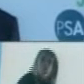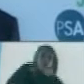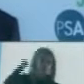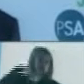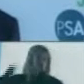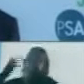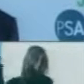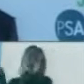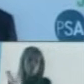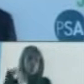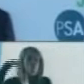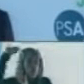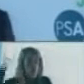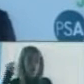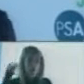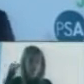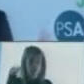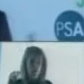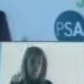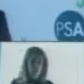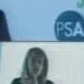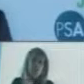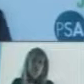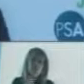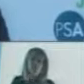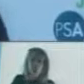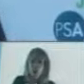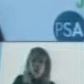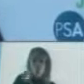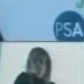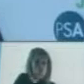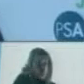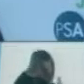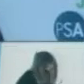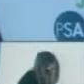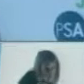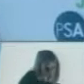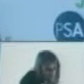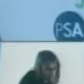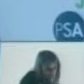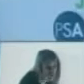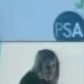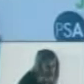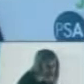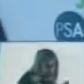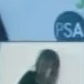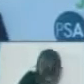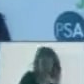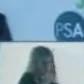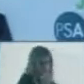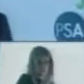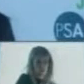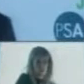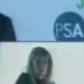entero, al planeta entero. El mercado ya no queda reducido, ya no queda reducido a simplemente un pueblo,